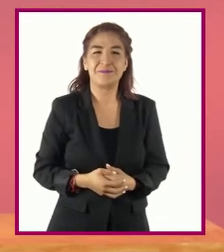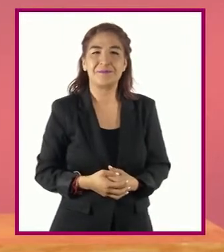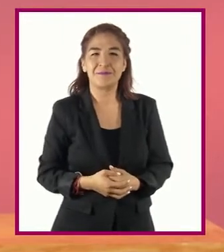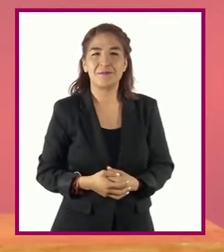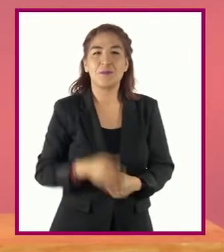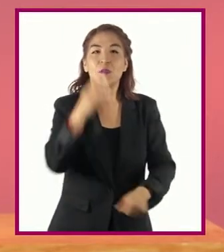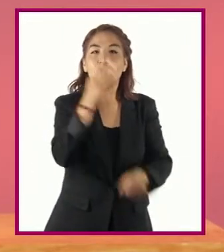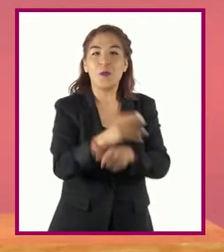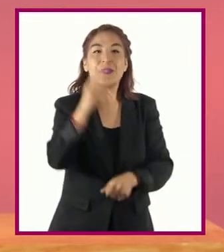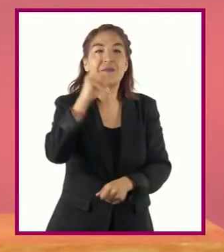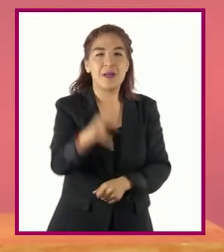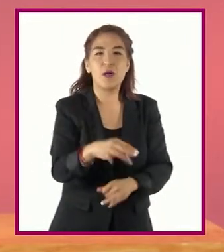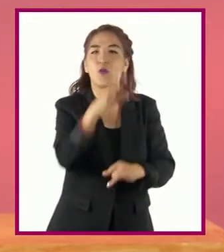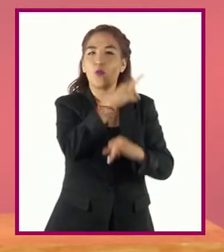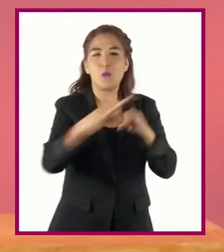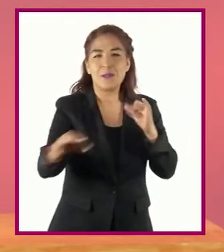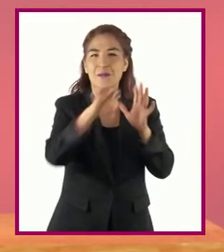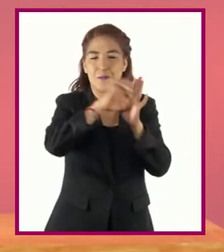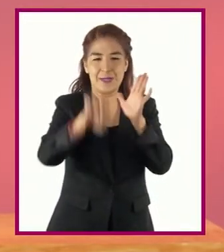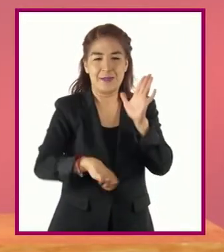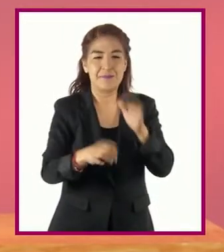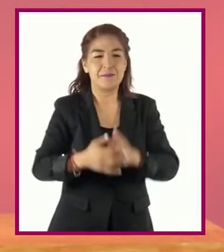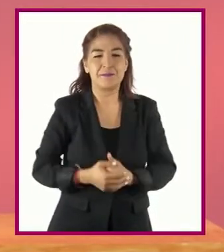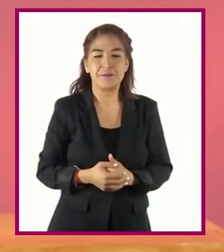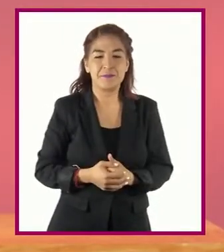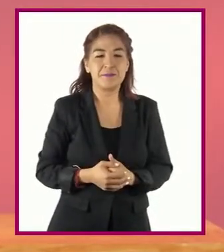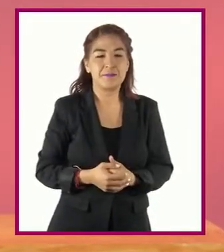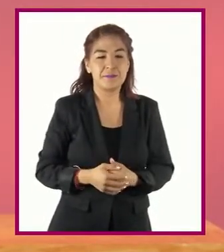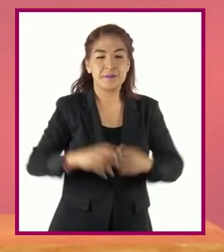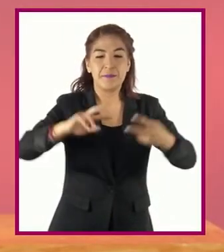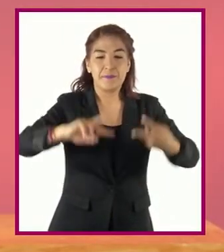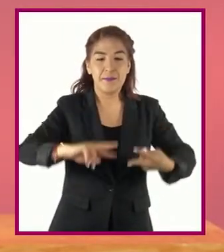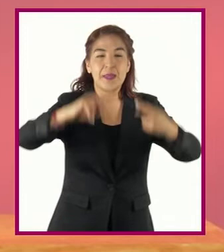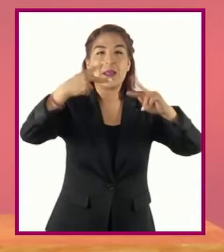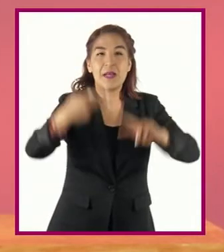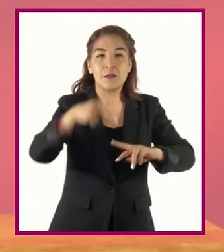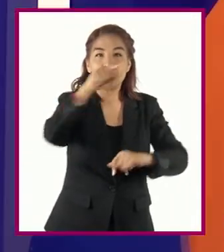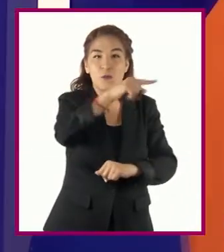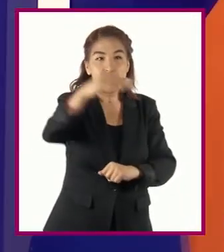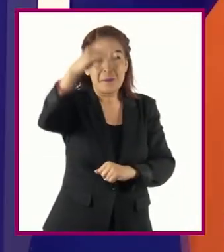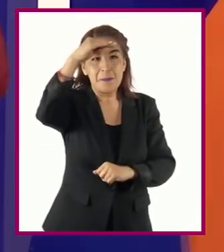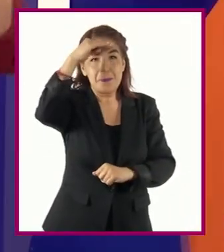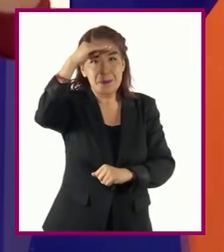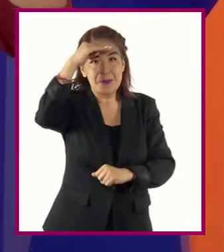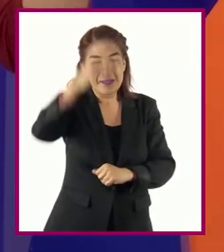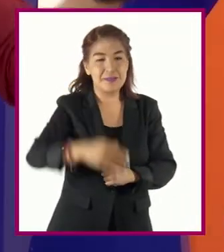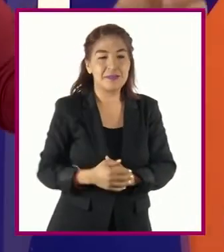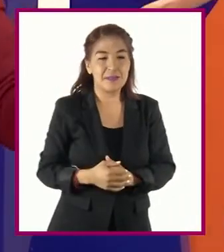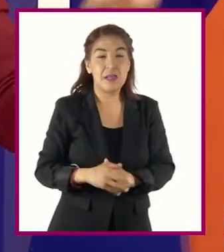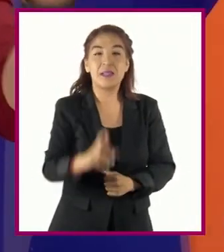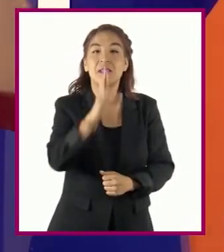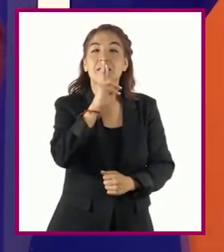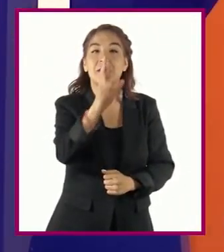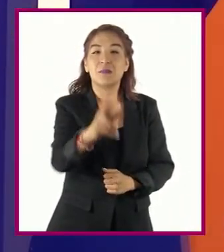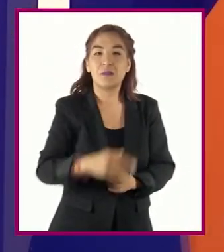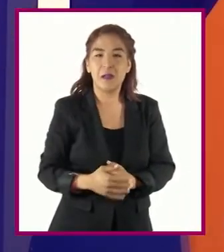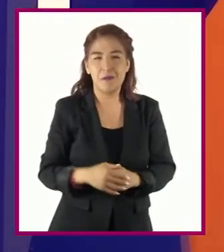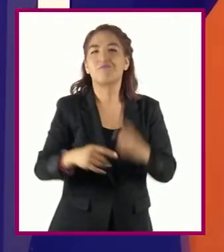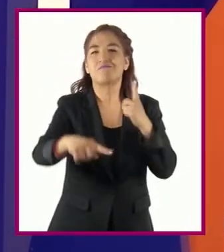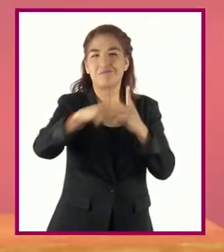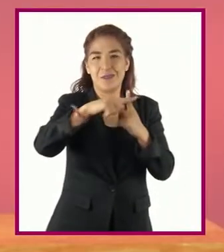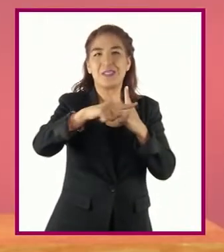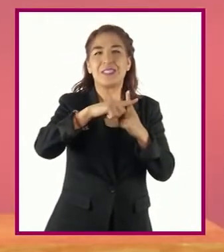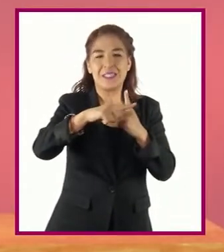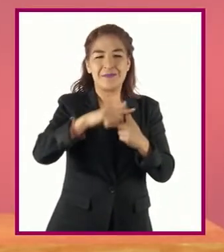Veamos un último ejemplo. Al contrario de lo que pensó, el resultado fue